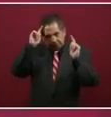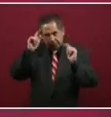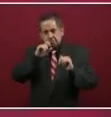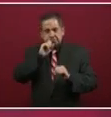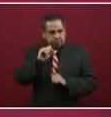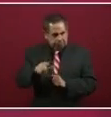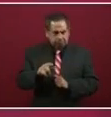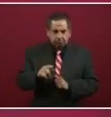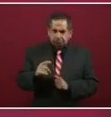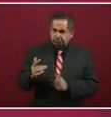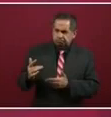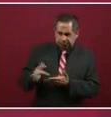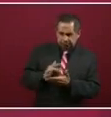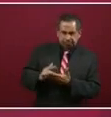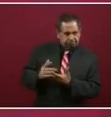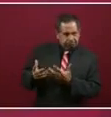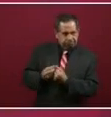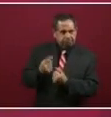para